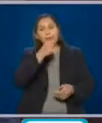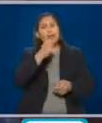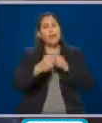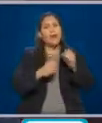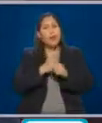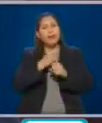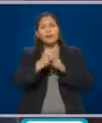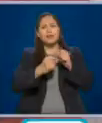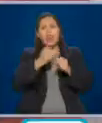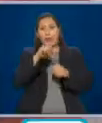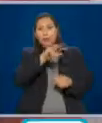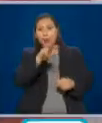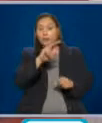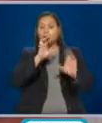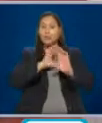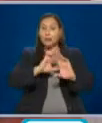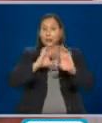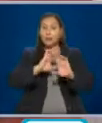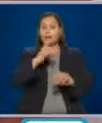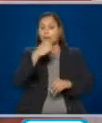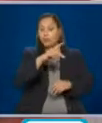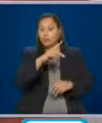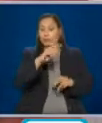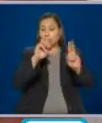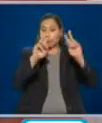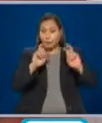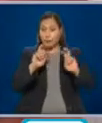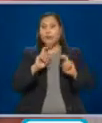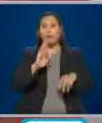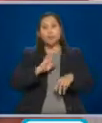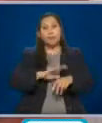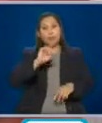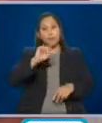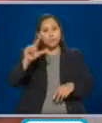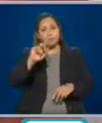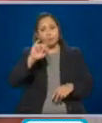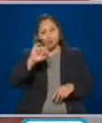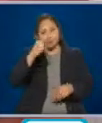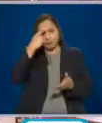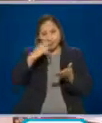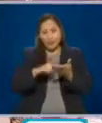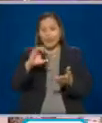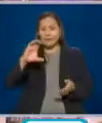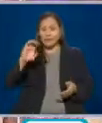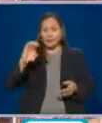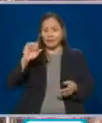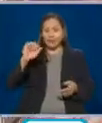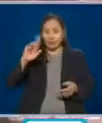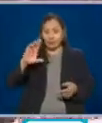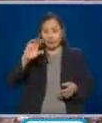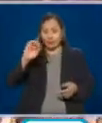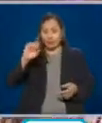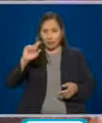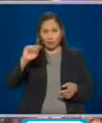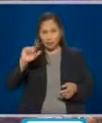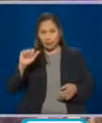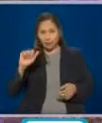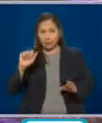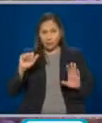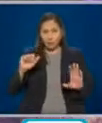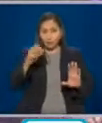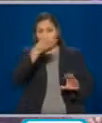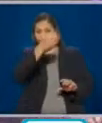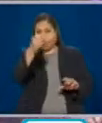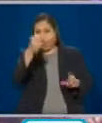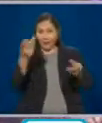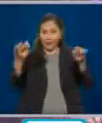ahí cantaban sus éxitos. sí, claro. Se hicieron mucho más famosos. Claro, ¿no? yo creo que, por ejemplo, César Costa, que es aquí yo tenía el orden diferente,